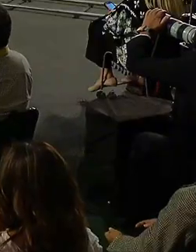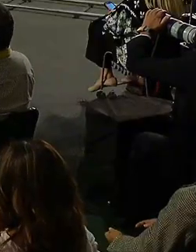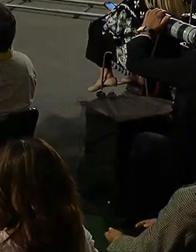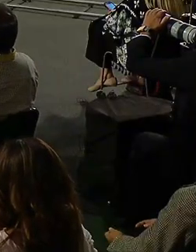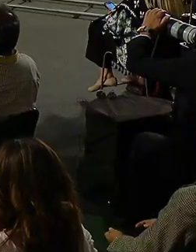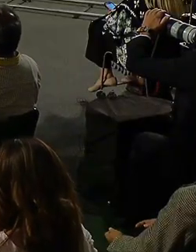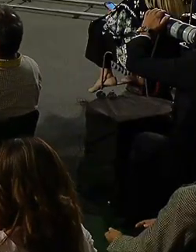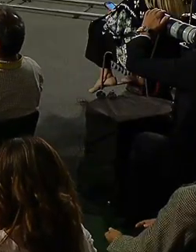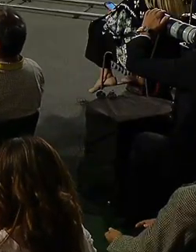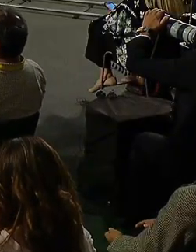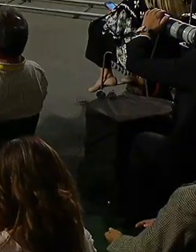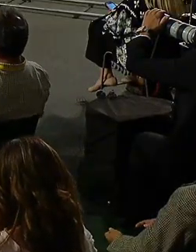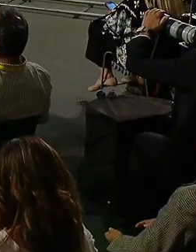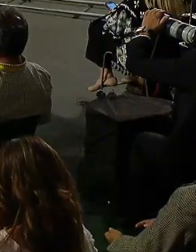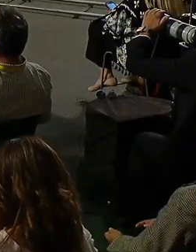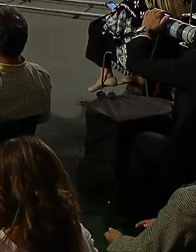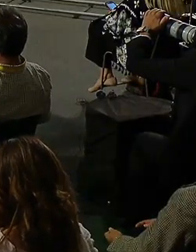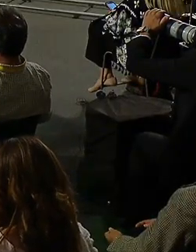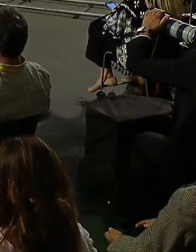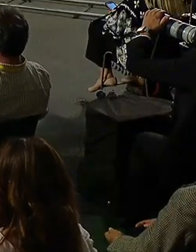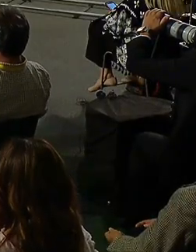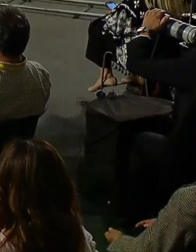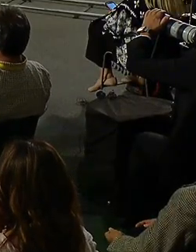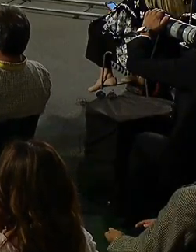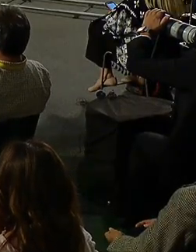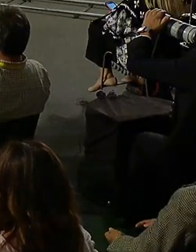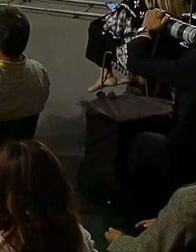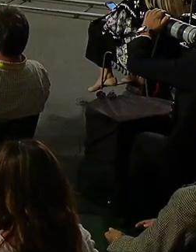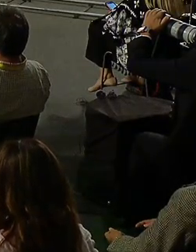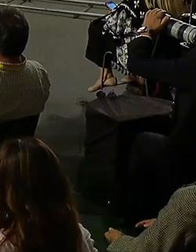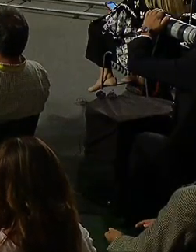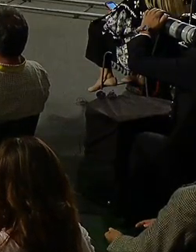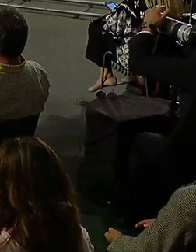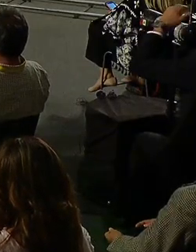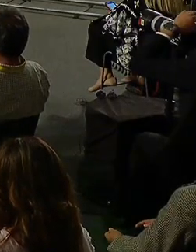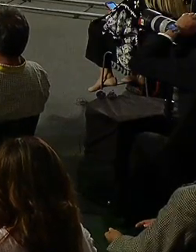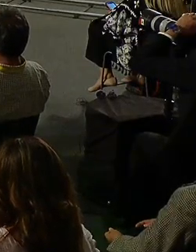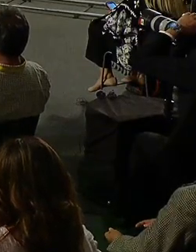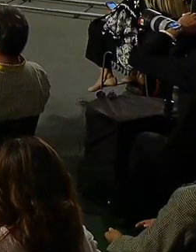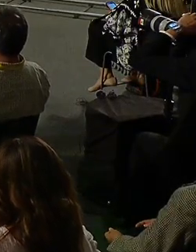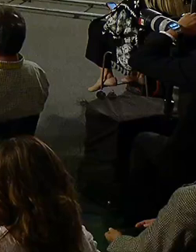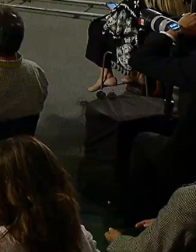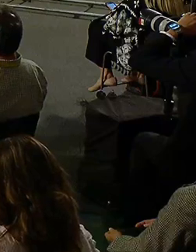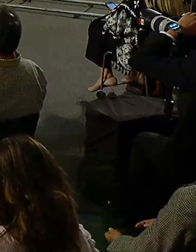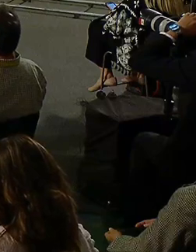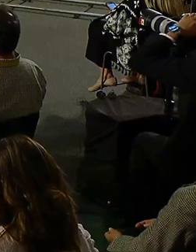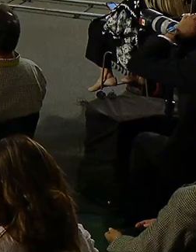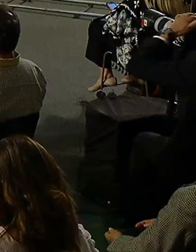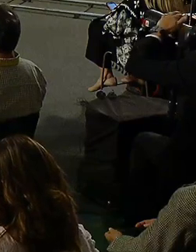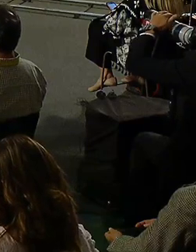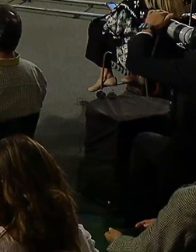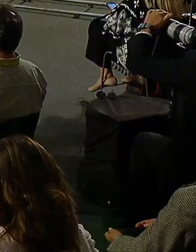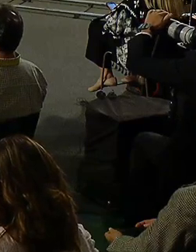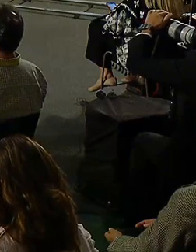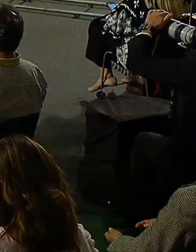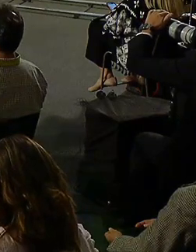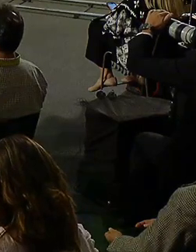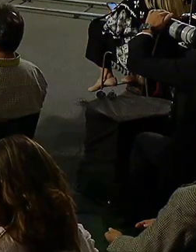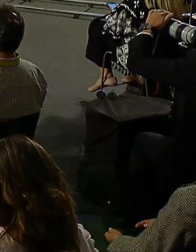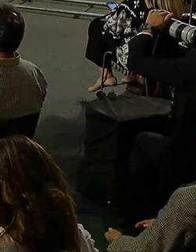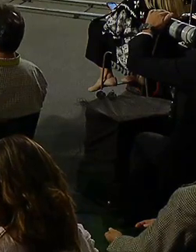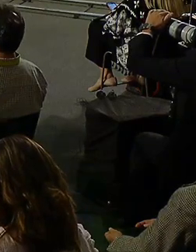Laura. Gracias, bueno, presidente. Vamos, mañana también nos informas. Con mucho